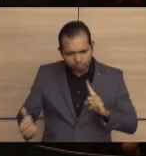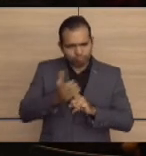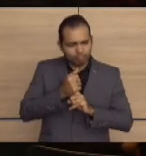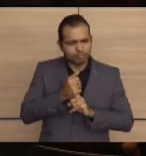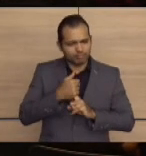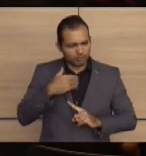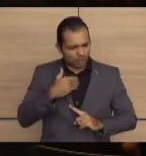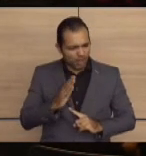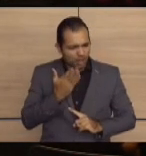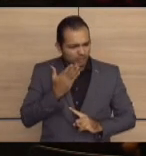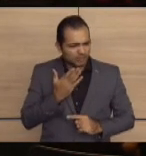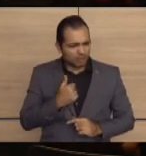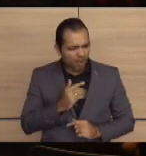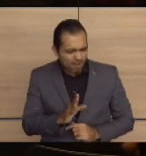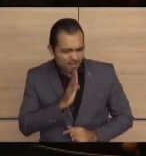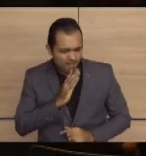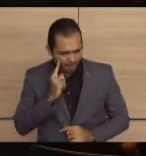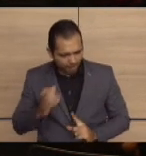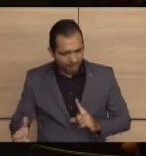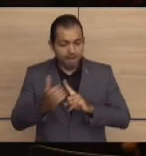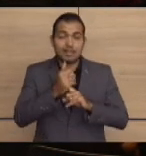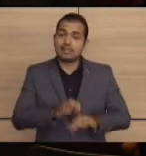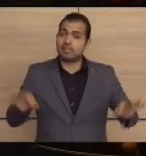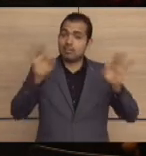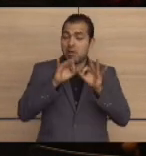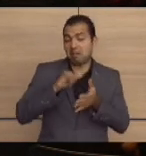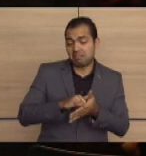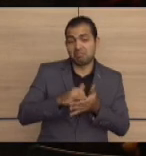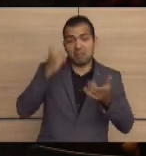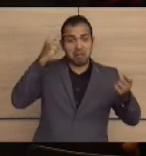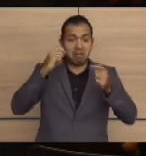las soluciones que se podrían implementar y de las estrategias que se podrían hacer.